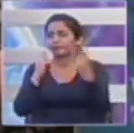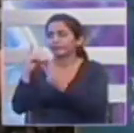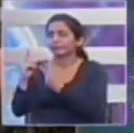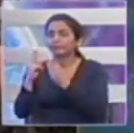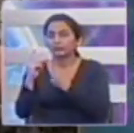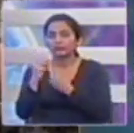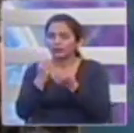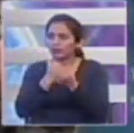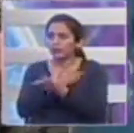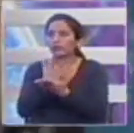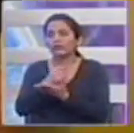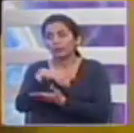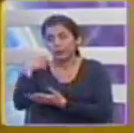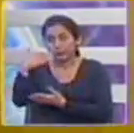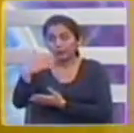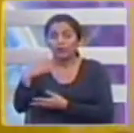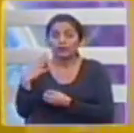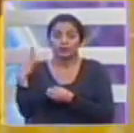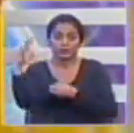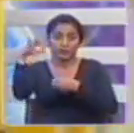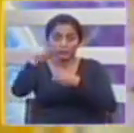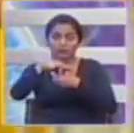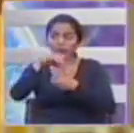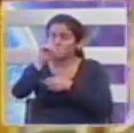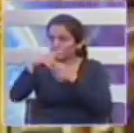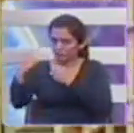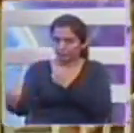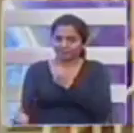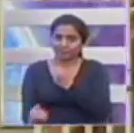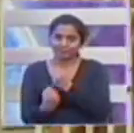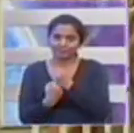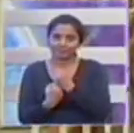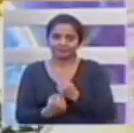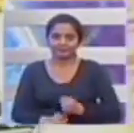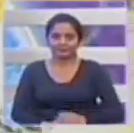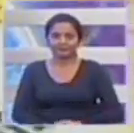recibir el apoyo el próximo 19 de febrero. Hernán Samaniego, Telerama Noticias.